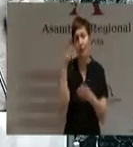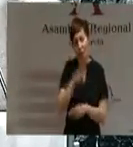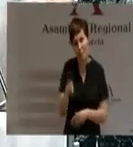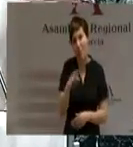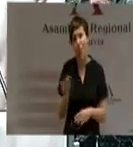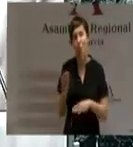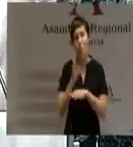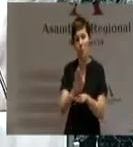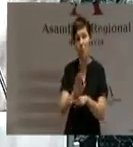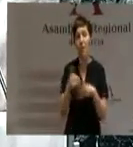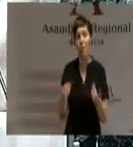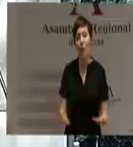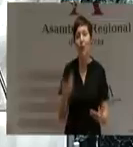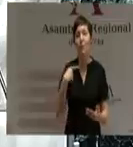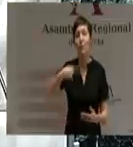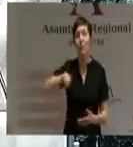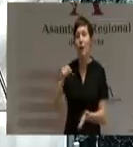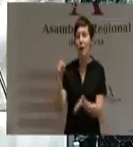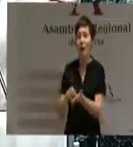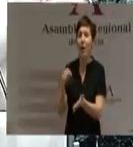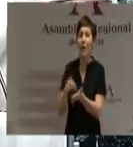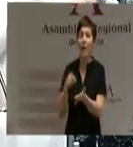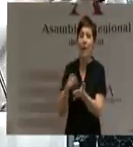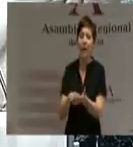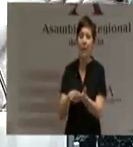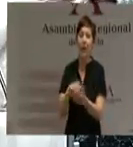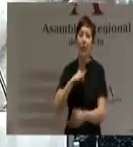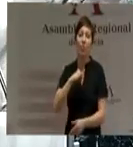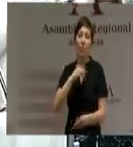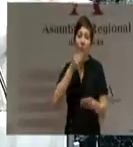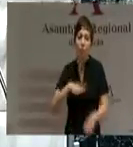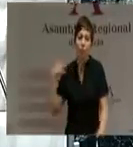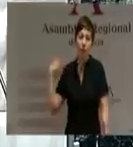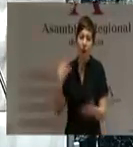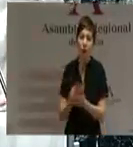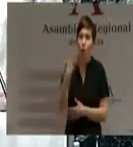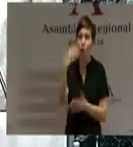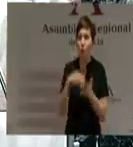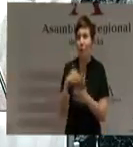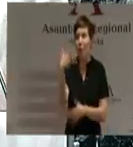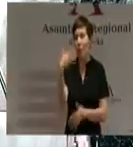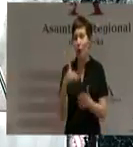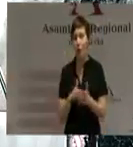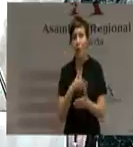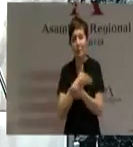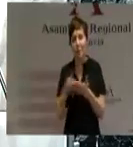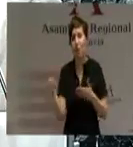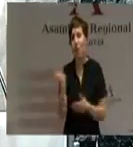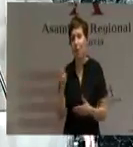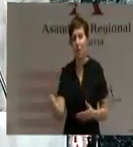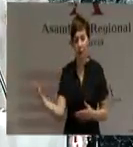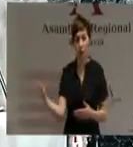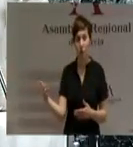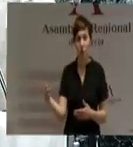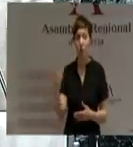Ustedes que tanto reclamaban la deuda histórica, que tanto hablaban de los 4.000, 5.000 millones de euros, ¿están de